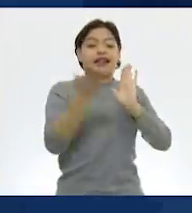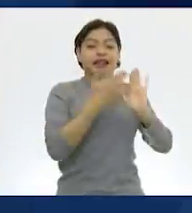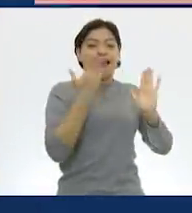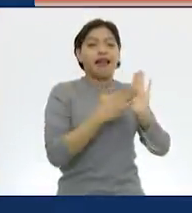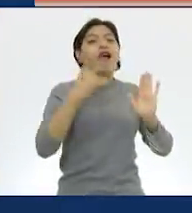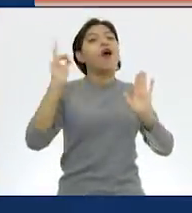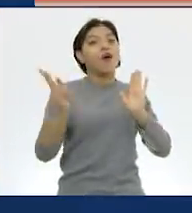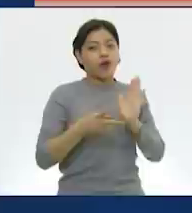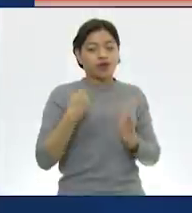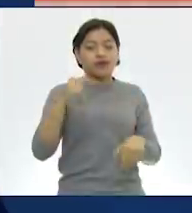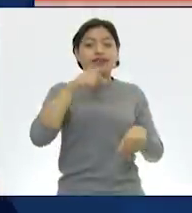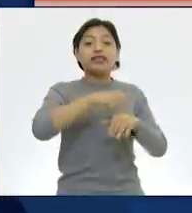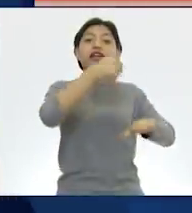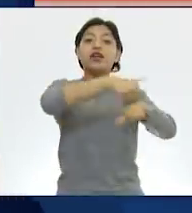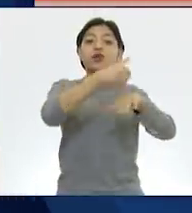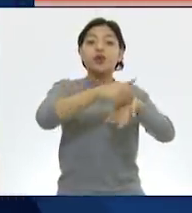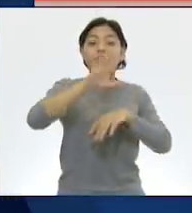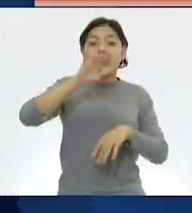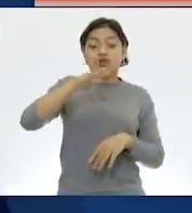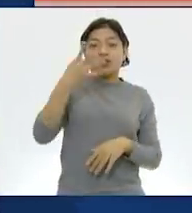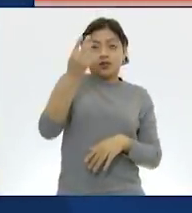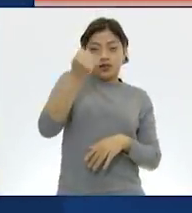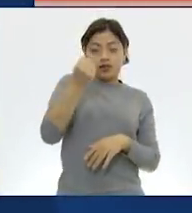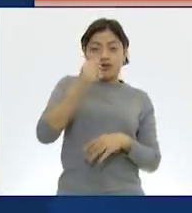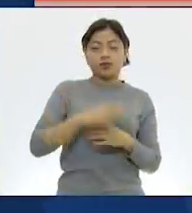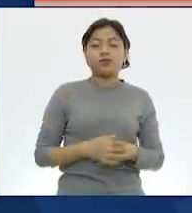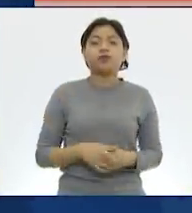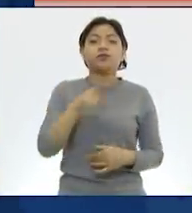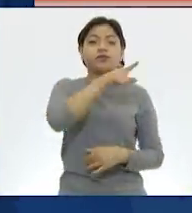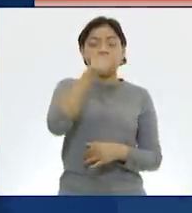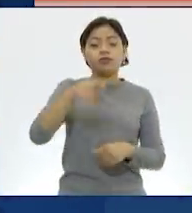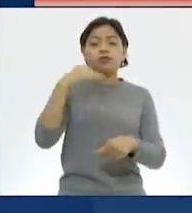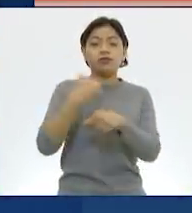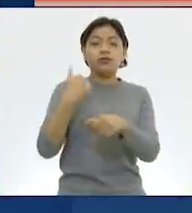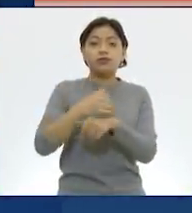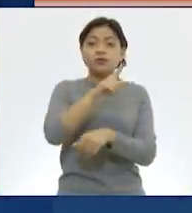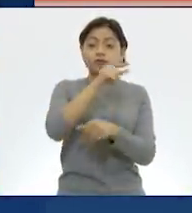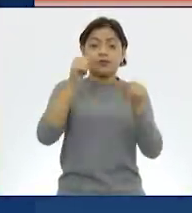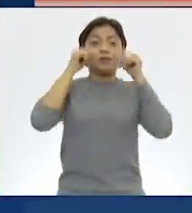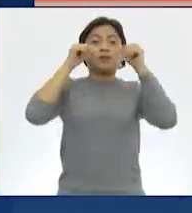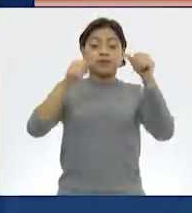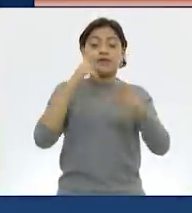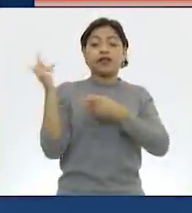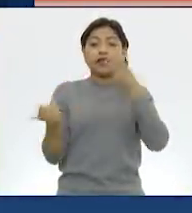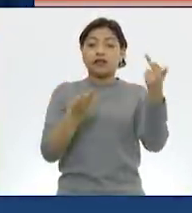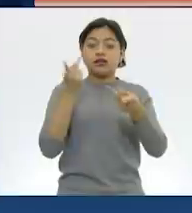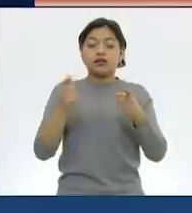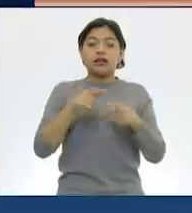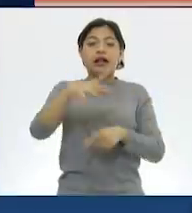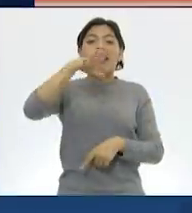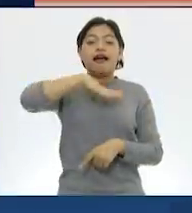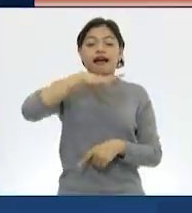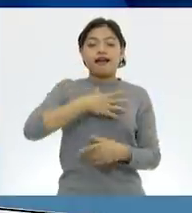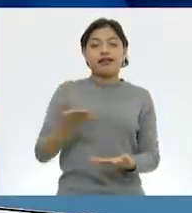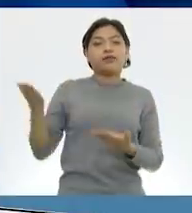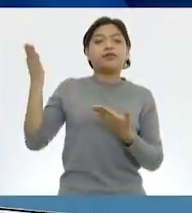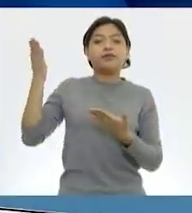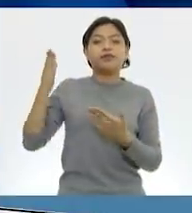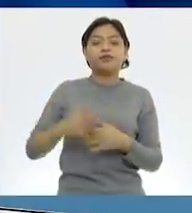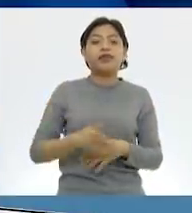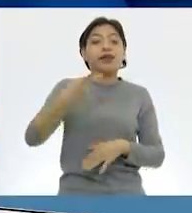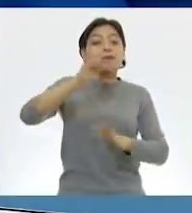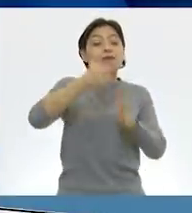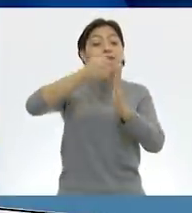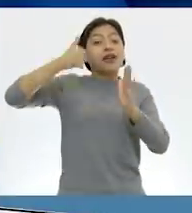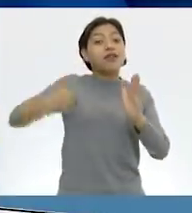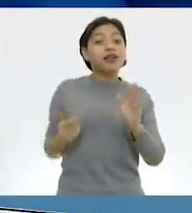de español en la página 59 y vamos a leer con atención las preguntas que ahí aparecen. Pero